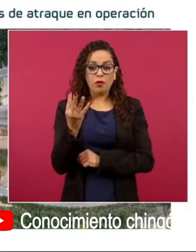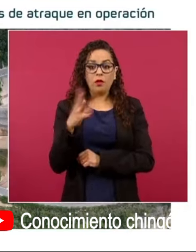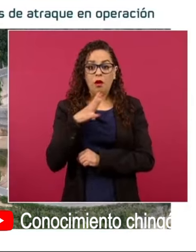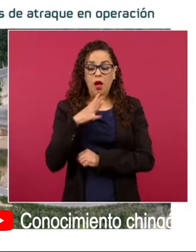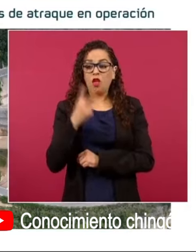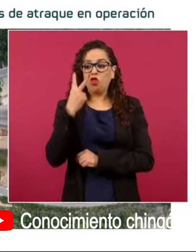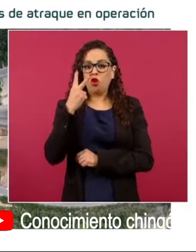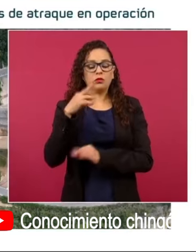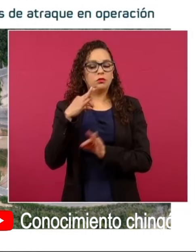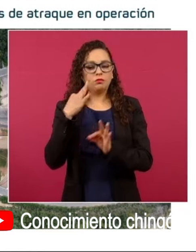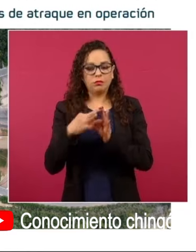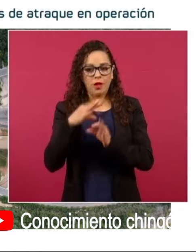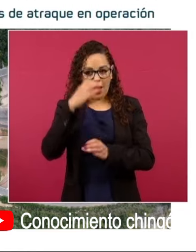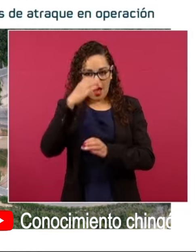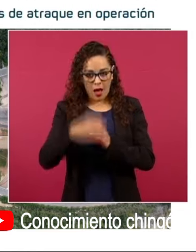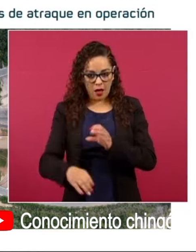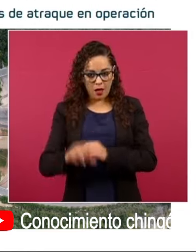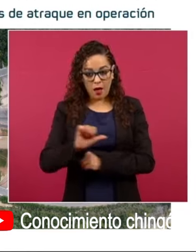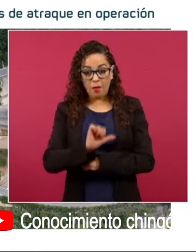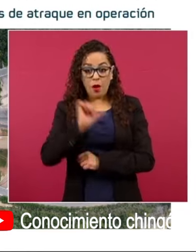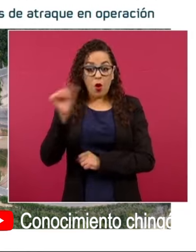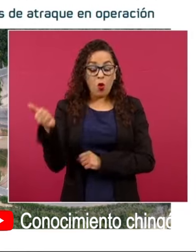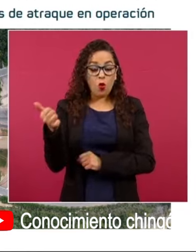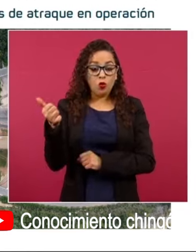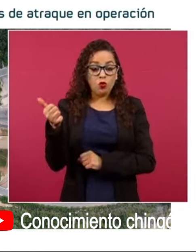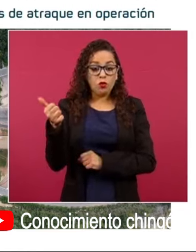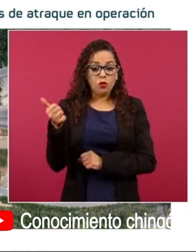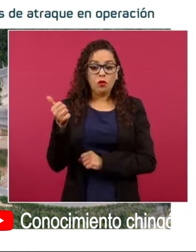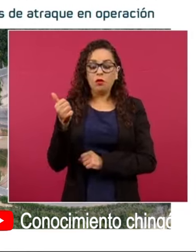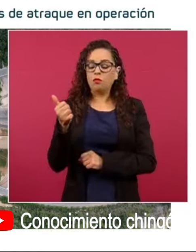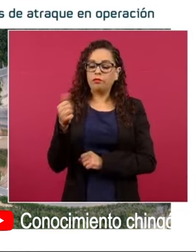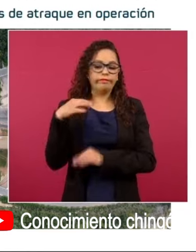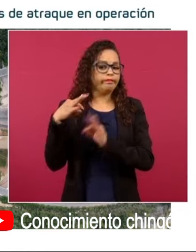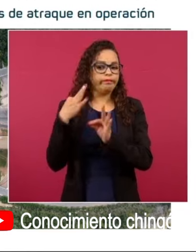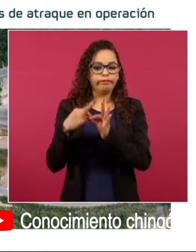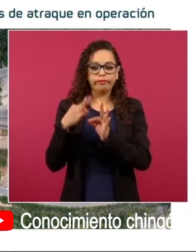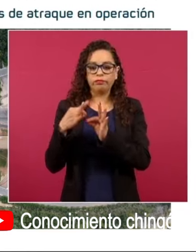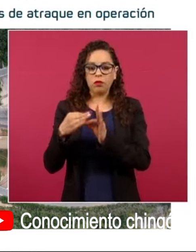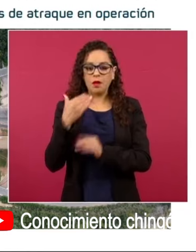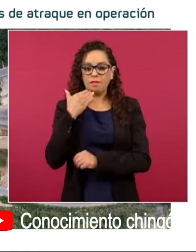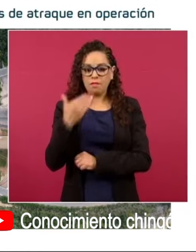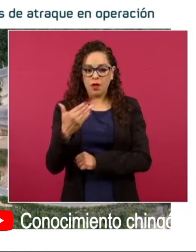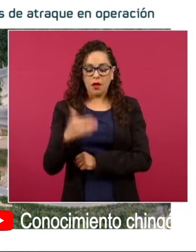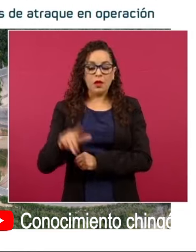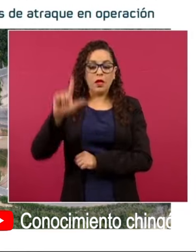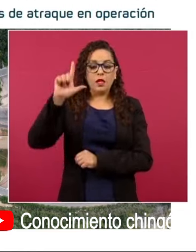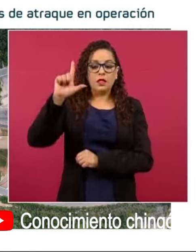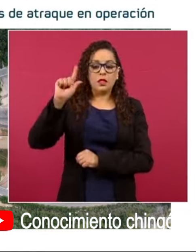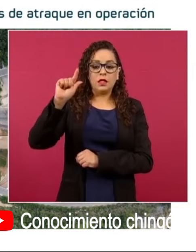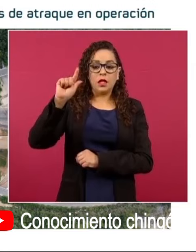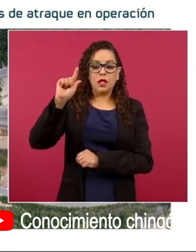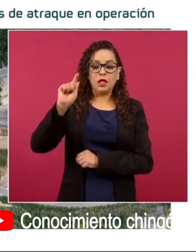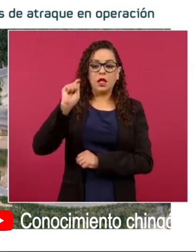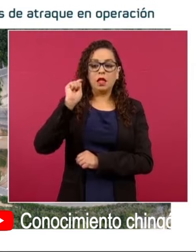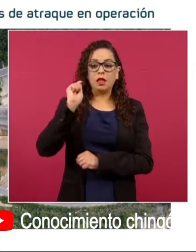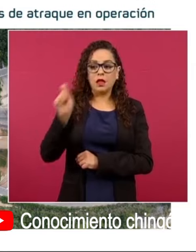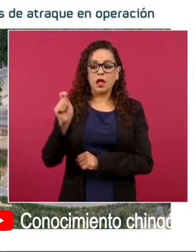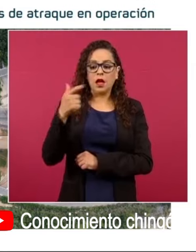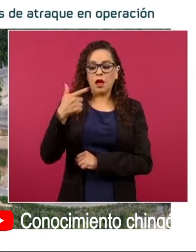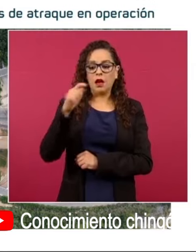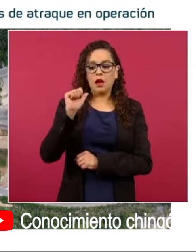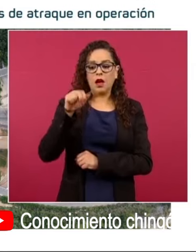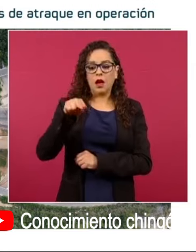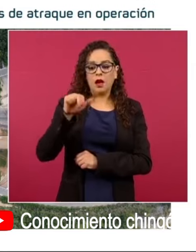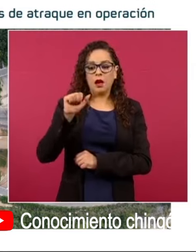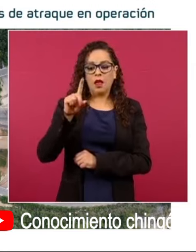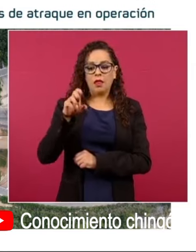las 3 estructuras mayores ya todas terminadas. 70 pasos de ganaderos y 12 pasos